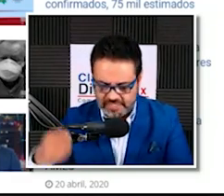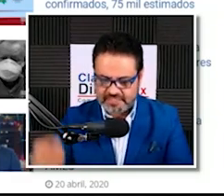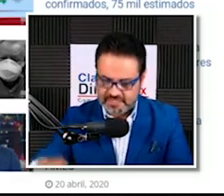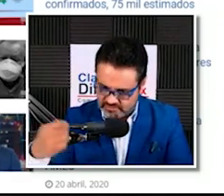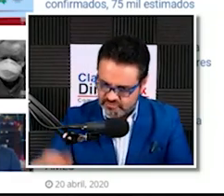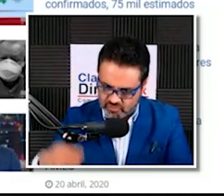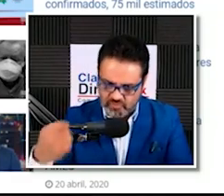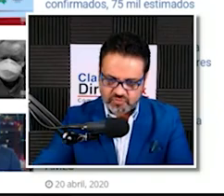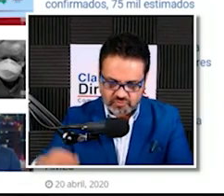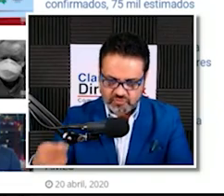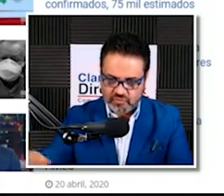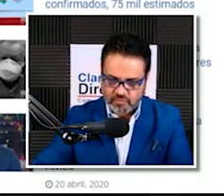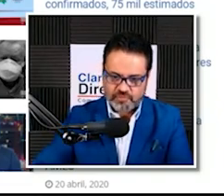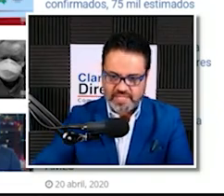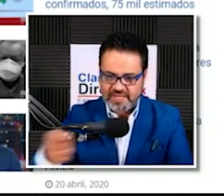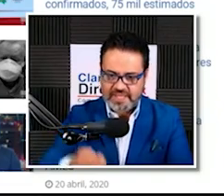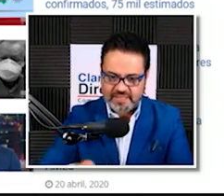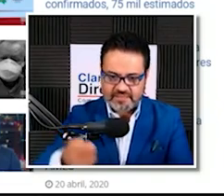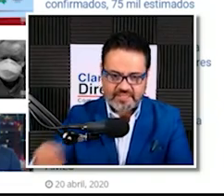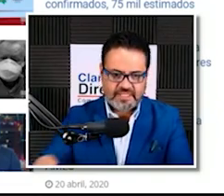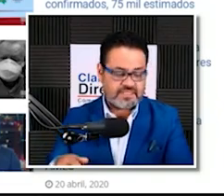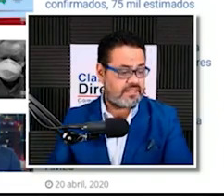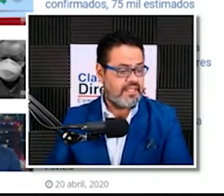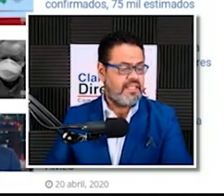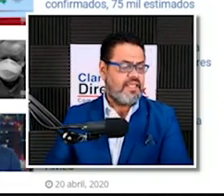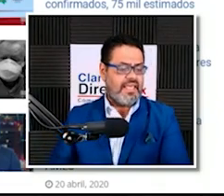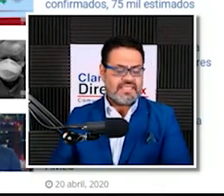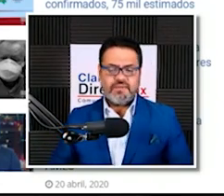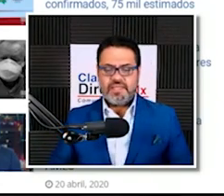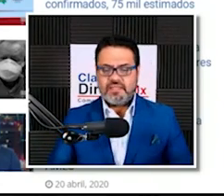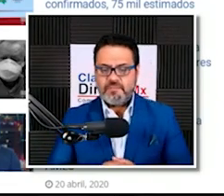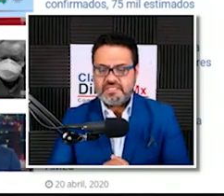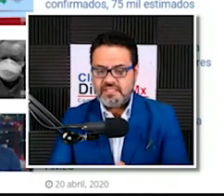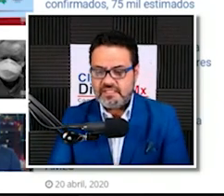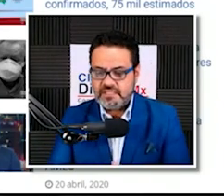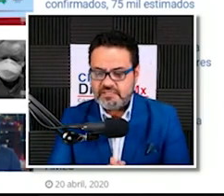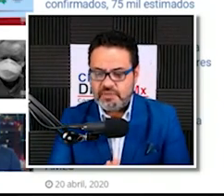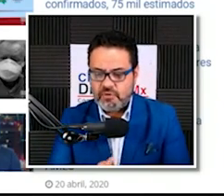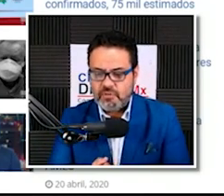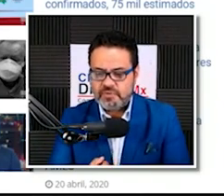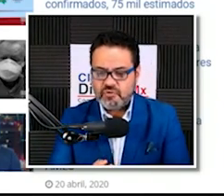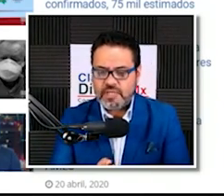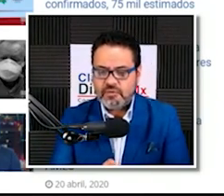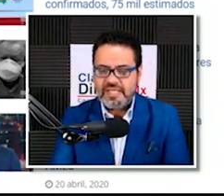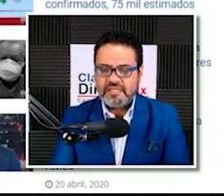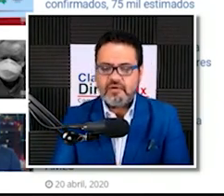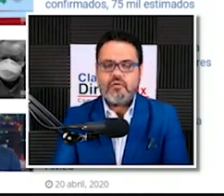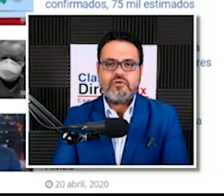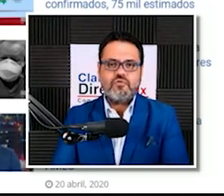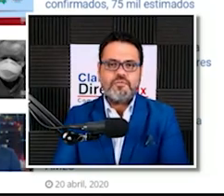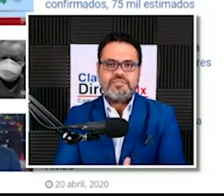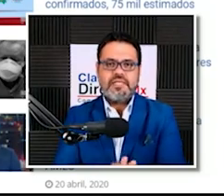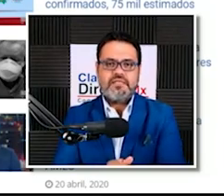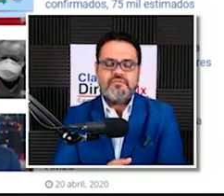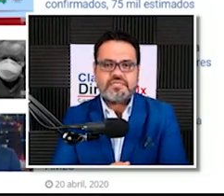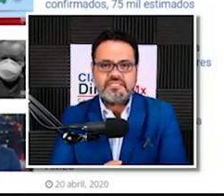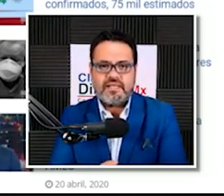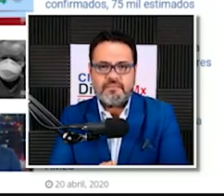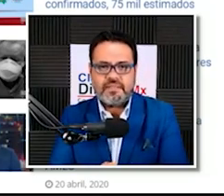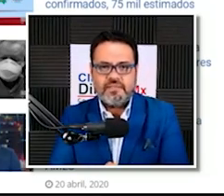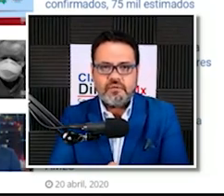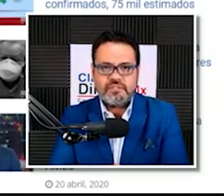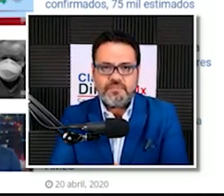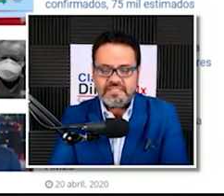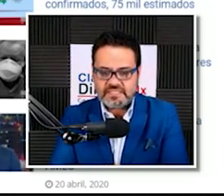todas sus letras, somos el grupo tal, el cártel tal, etcétera. Esta mañana el presidente Andrés Manuel López Obrador criticó a los grupos delictivos que